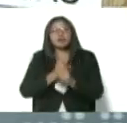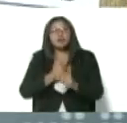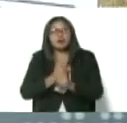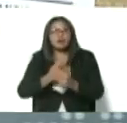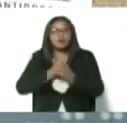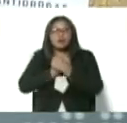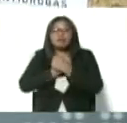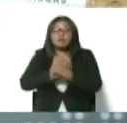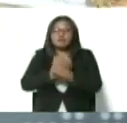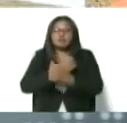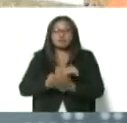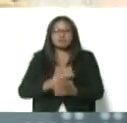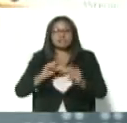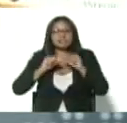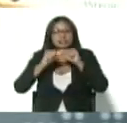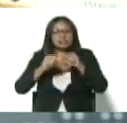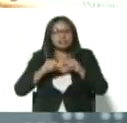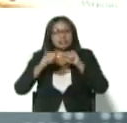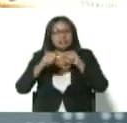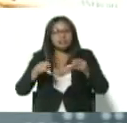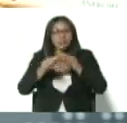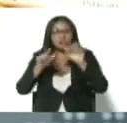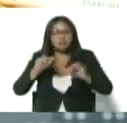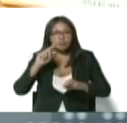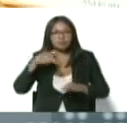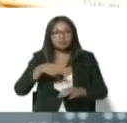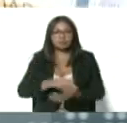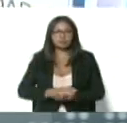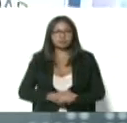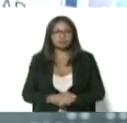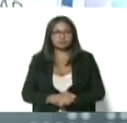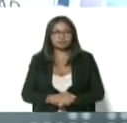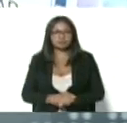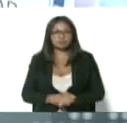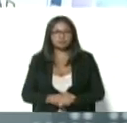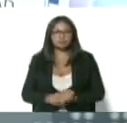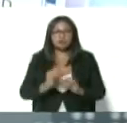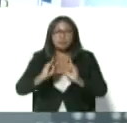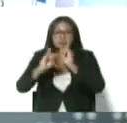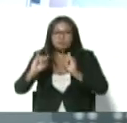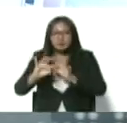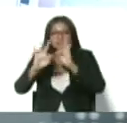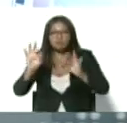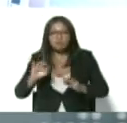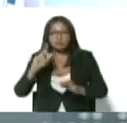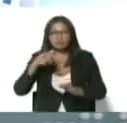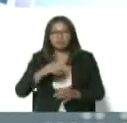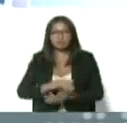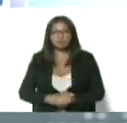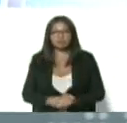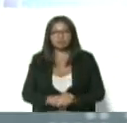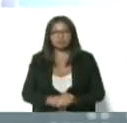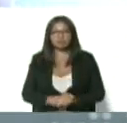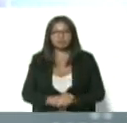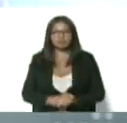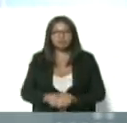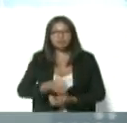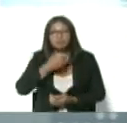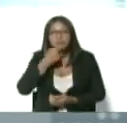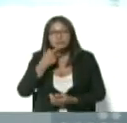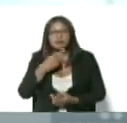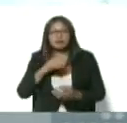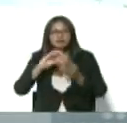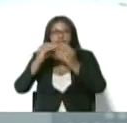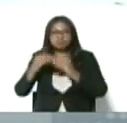seguir miran tenemos que multiplicar estos centros con el misma coherencia con la misma belleza de